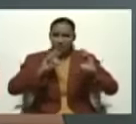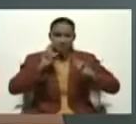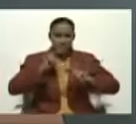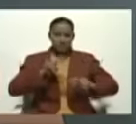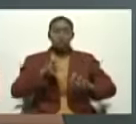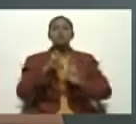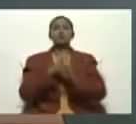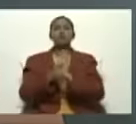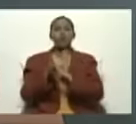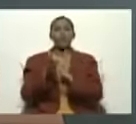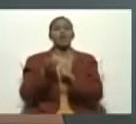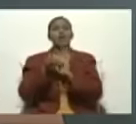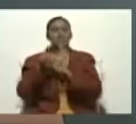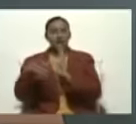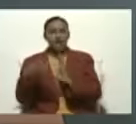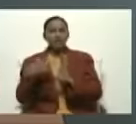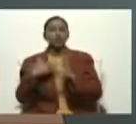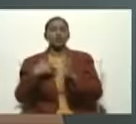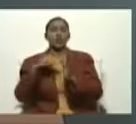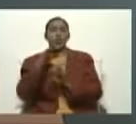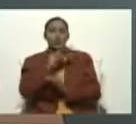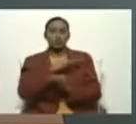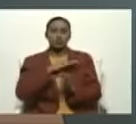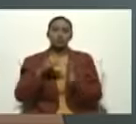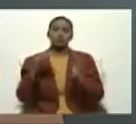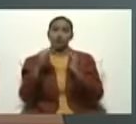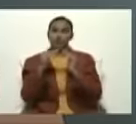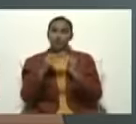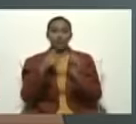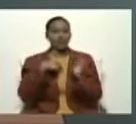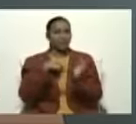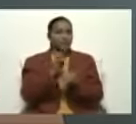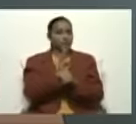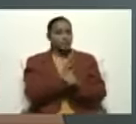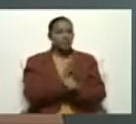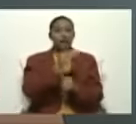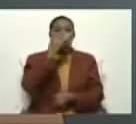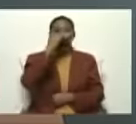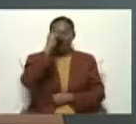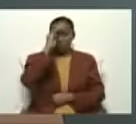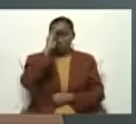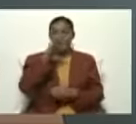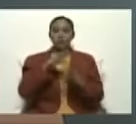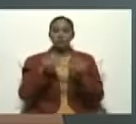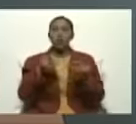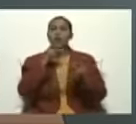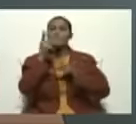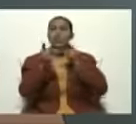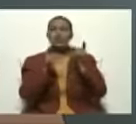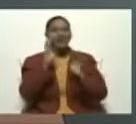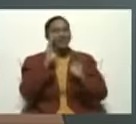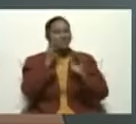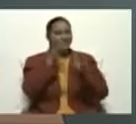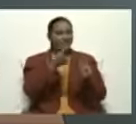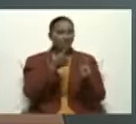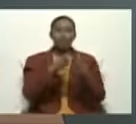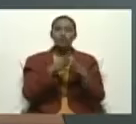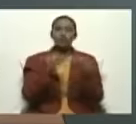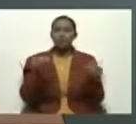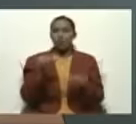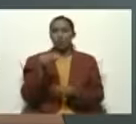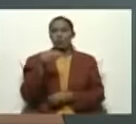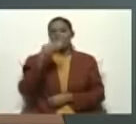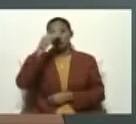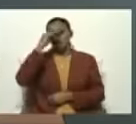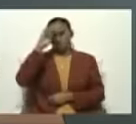social, logramos entonces curar a nuestro pueblo. Detrás de todas las políticas sociales de atención a todos los sectores, ahí